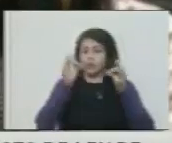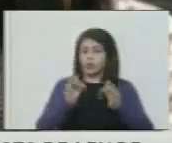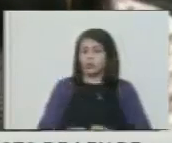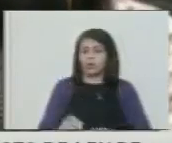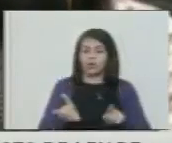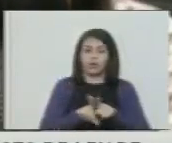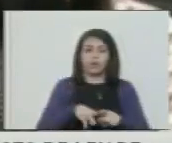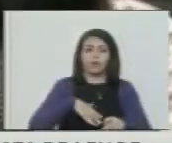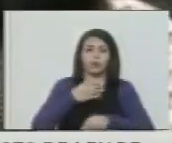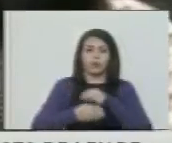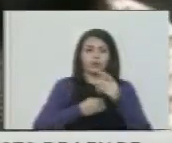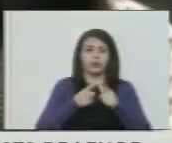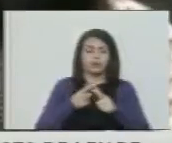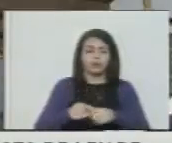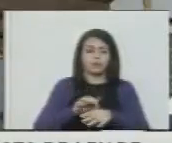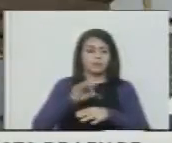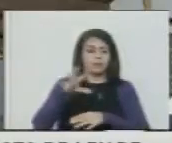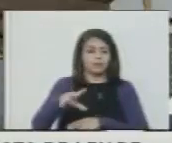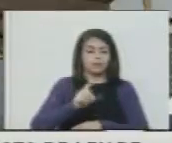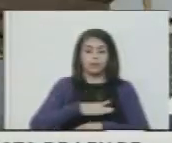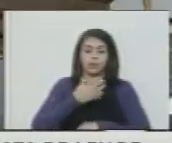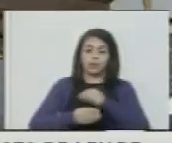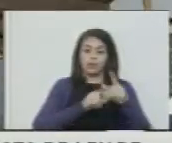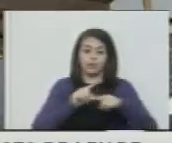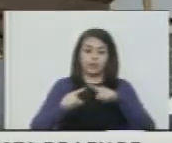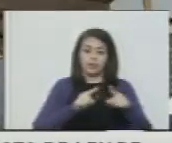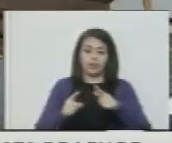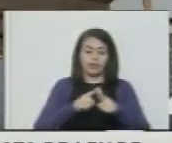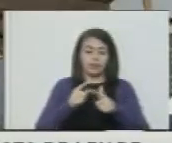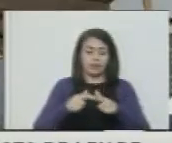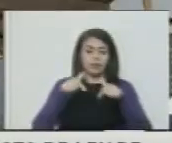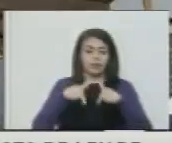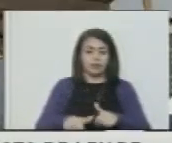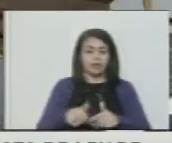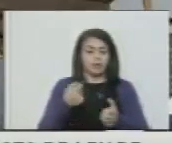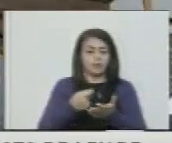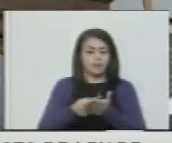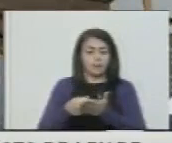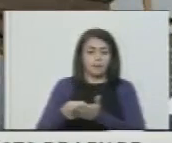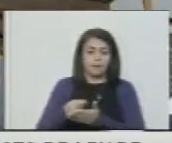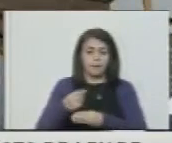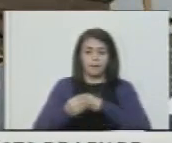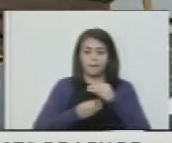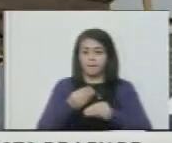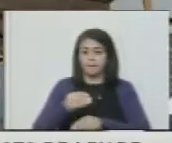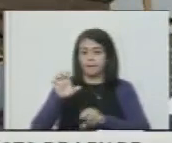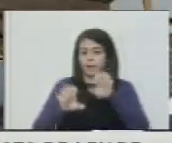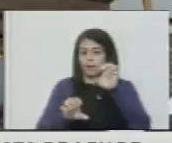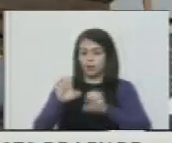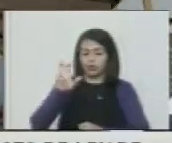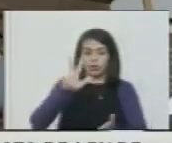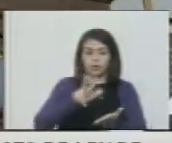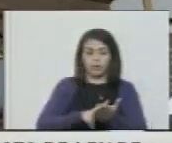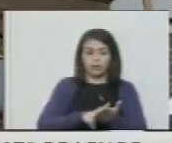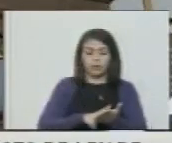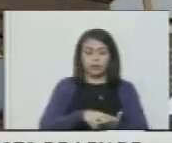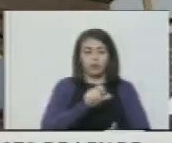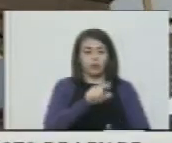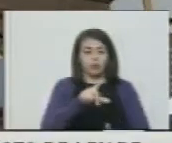justifiquen. Igualmente podrá dejarlas sin efectos y ordenar que dichos documentos y tarifas sean sometidos a su